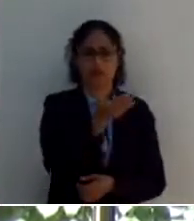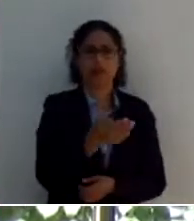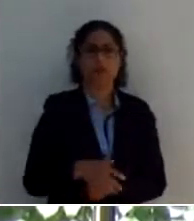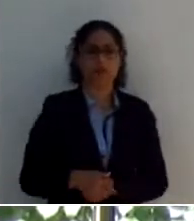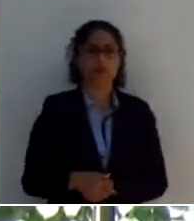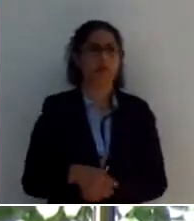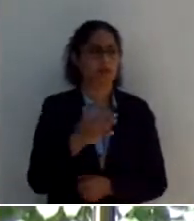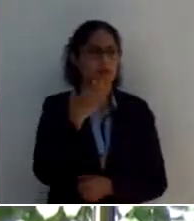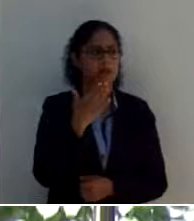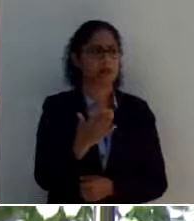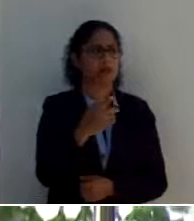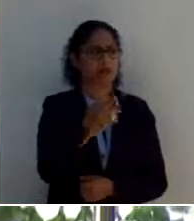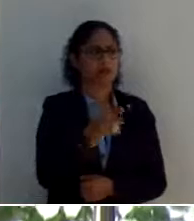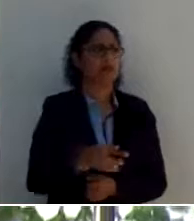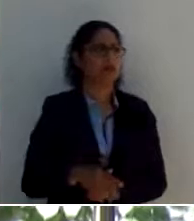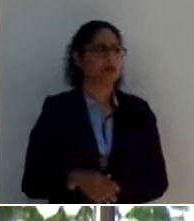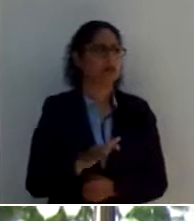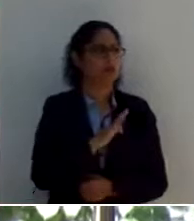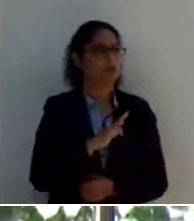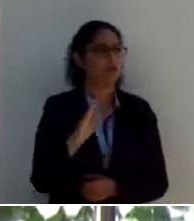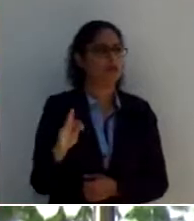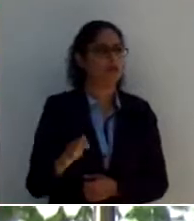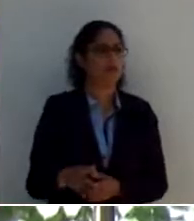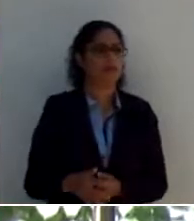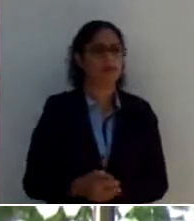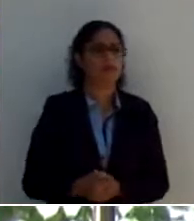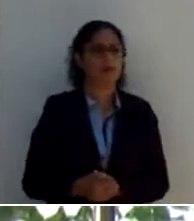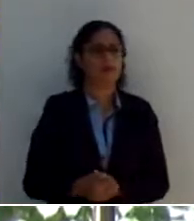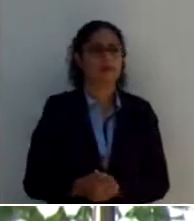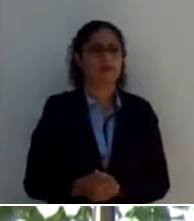si nos quieren dejar un cachito,